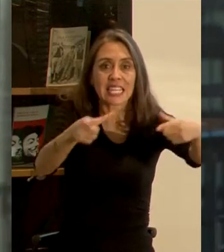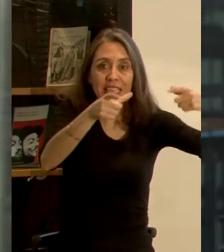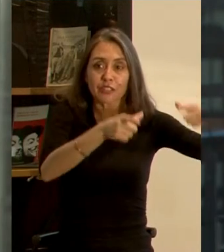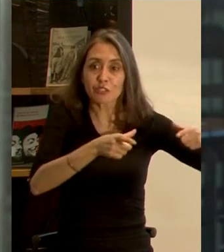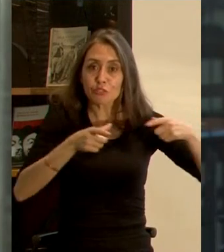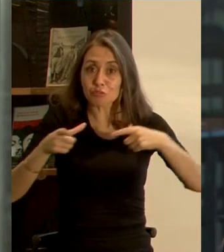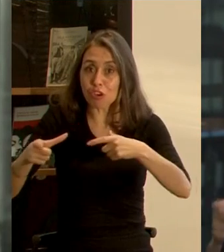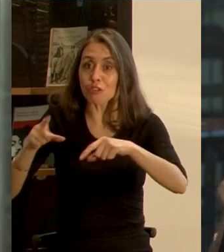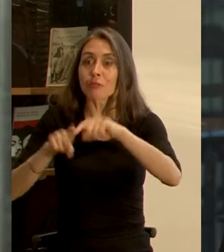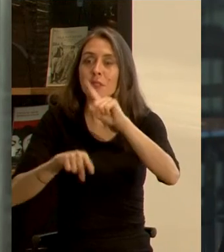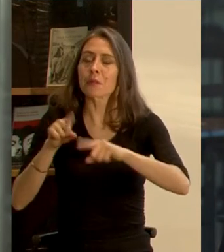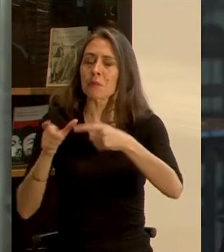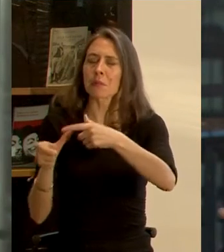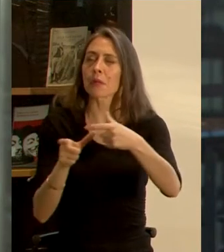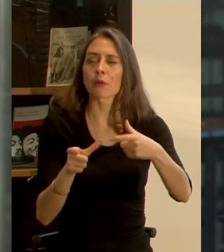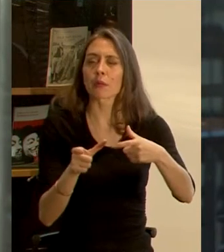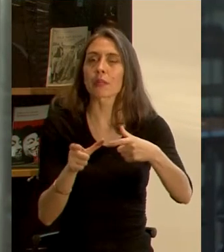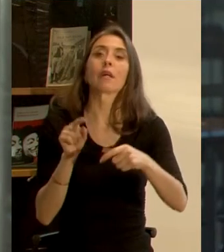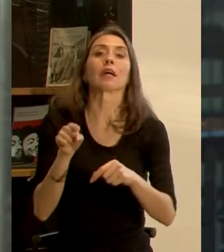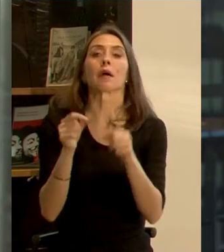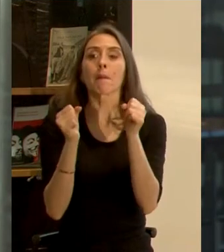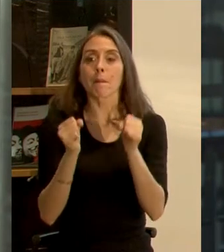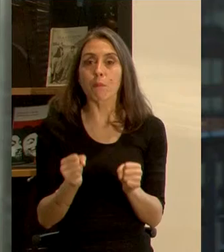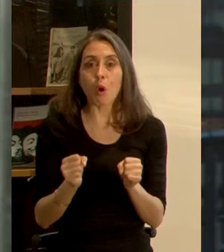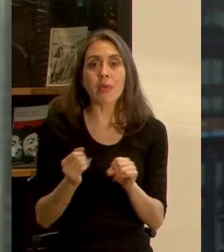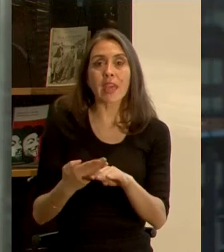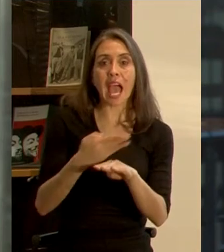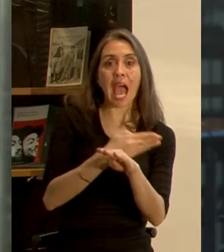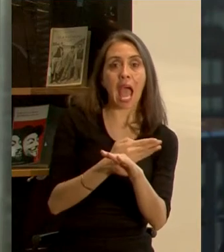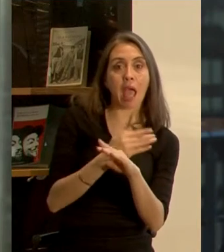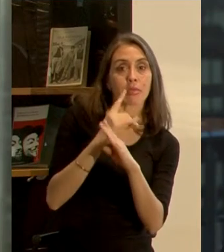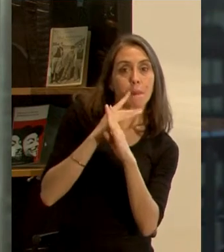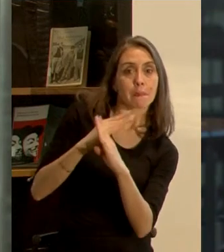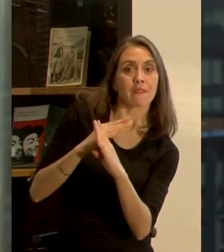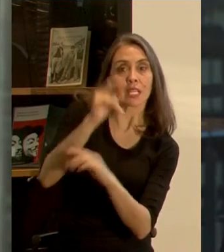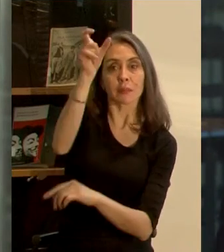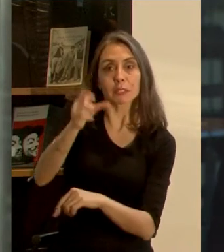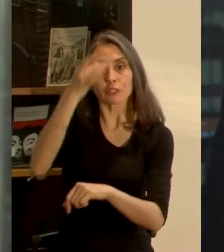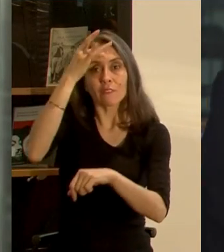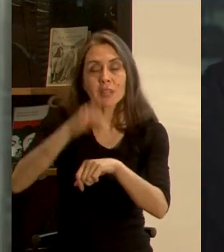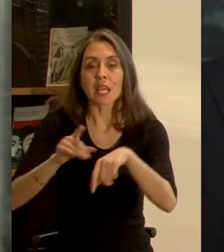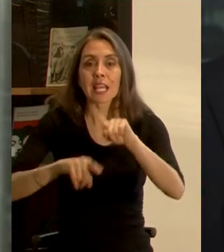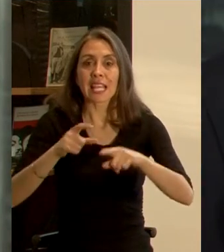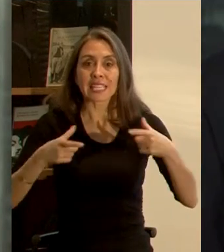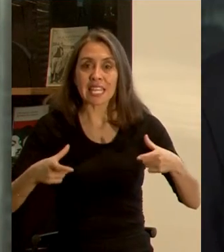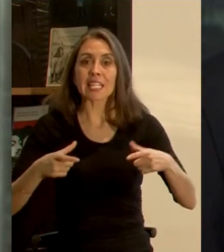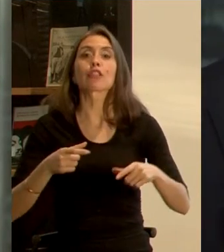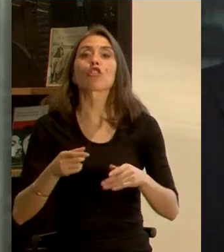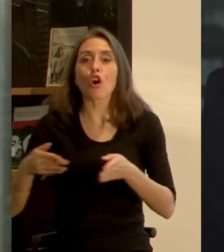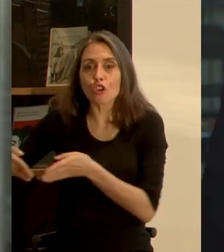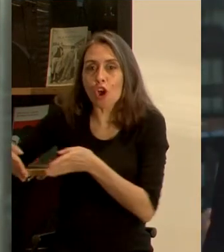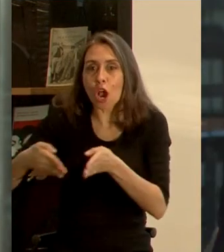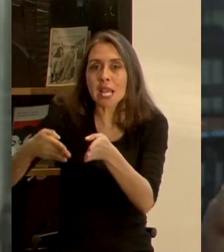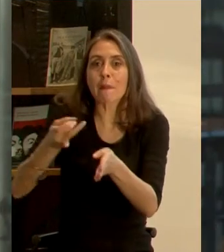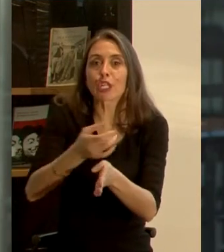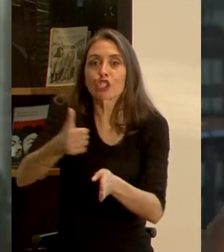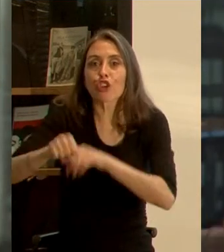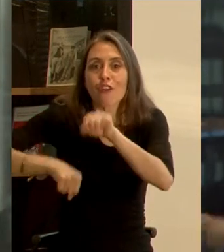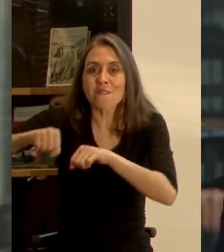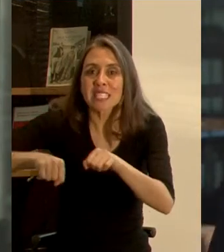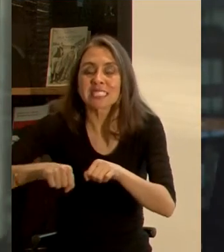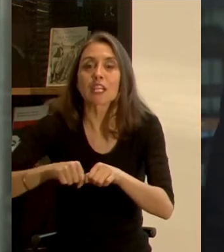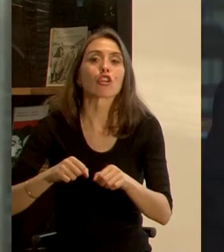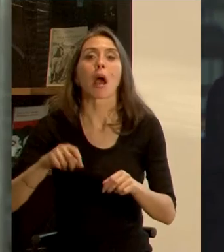determinar justamente la posibilidad de prevenir y evitar esto. Si los territorios tienen ciclovías, si los territorios tienen de dónde